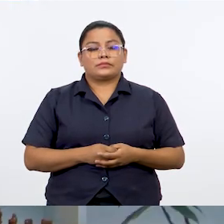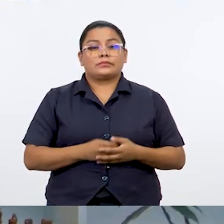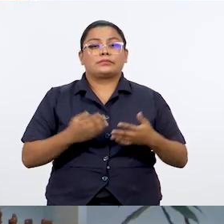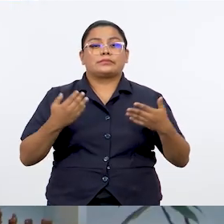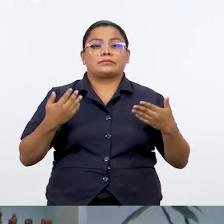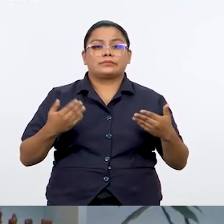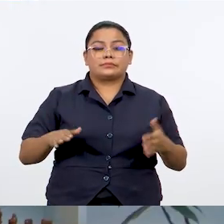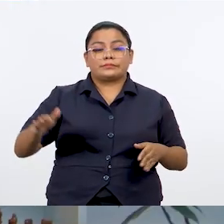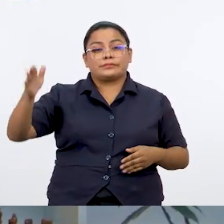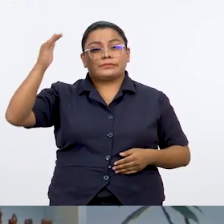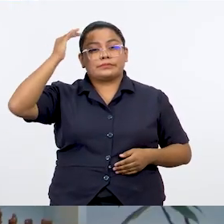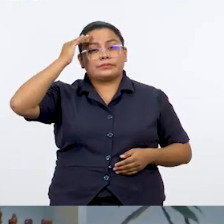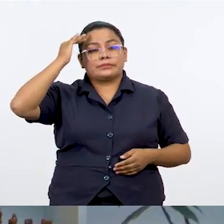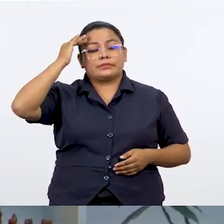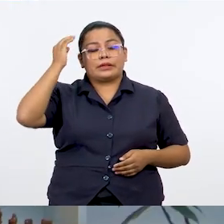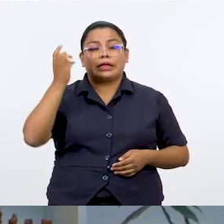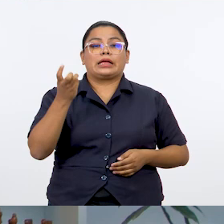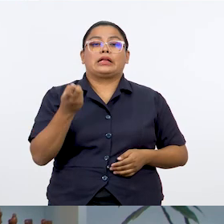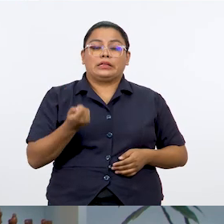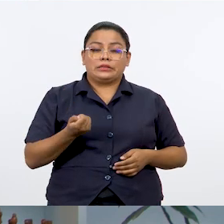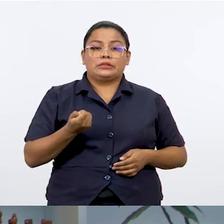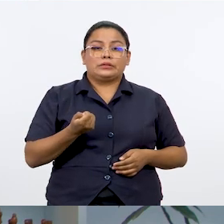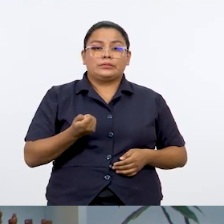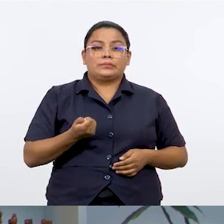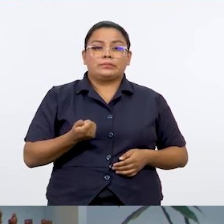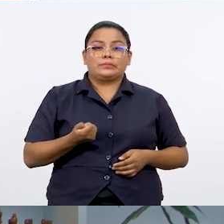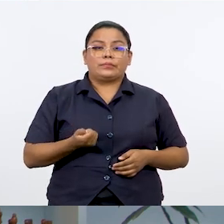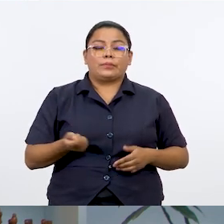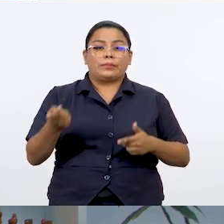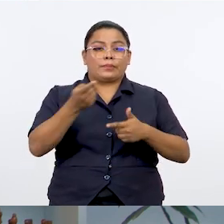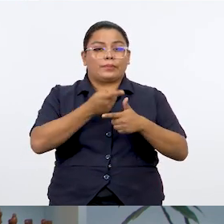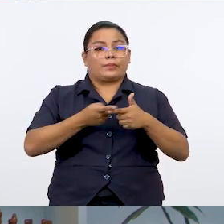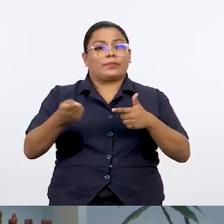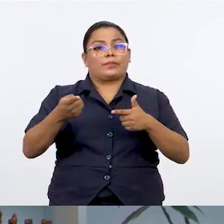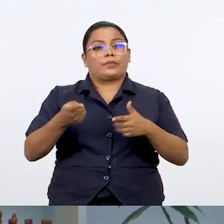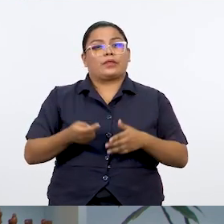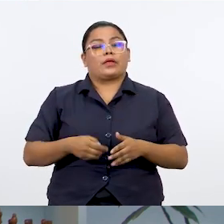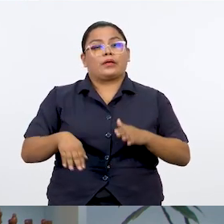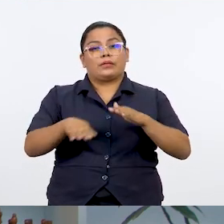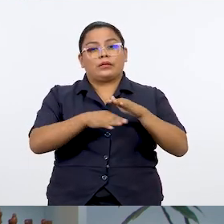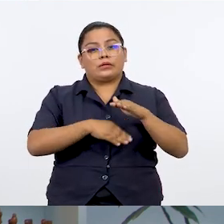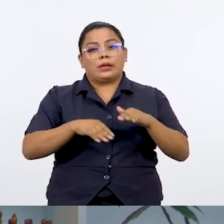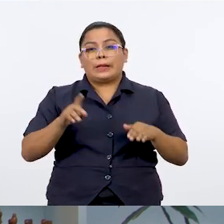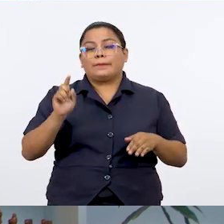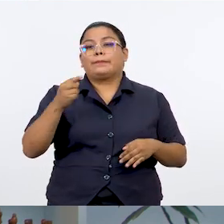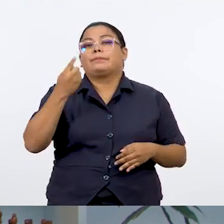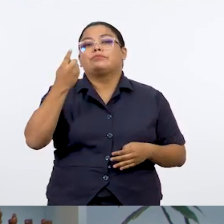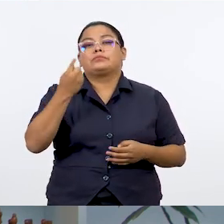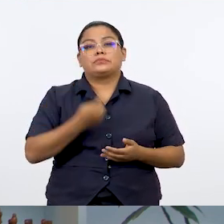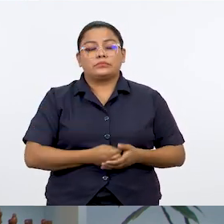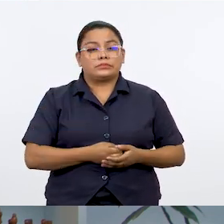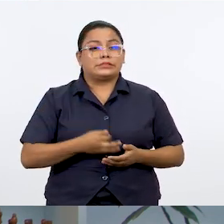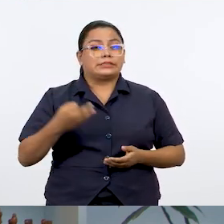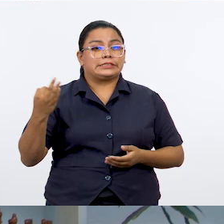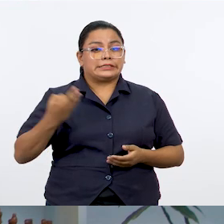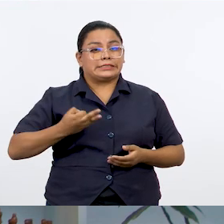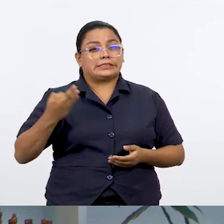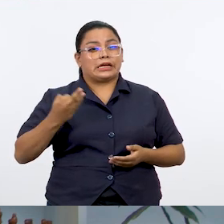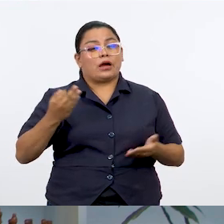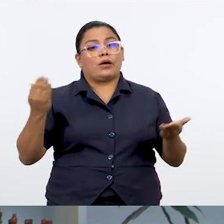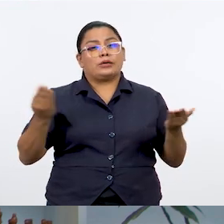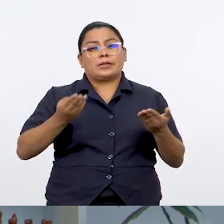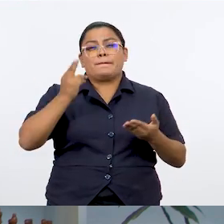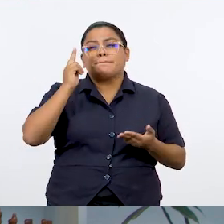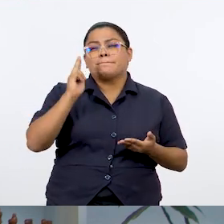Una vez que hemos encontrado ese valor entre el cual tenemos que dividir, basados en la primera recta, debemos de realizar